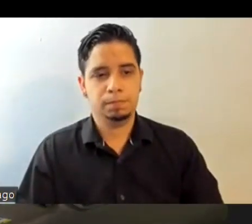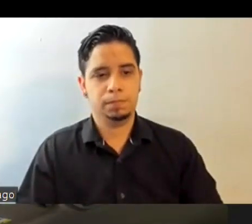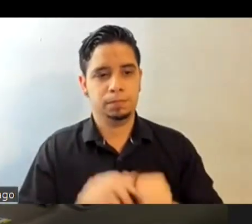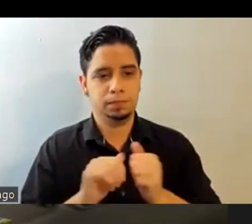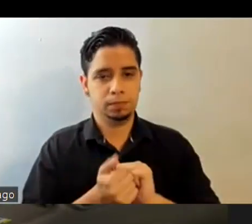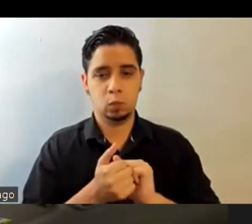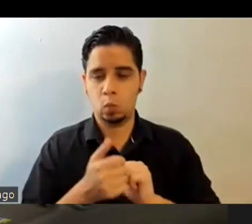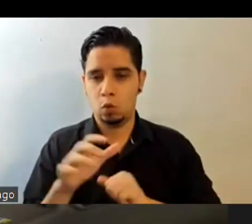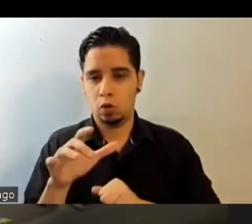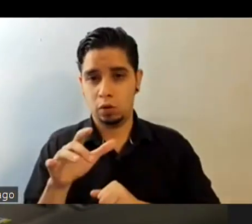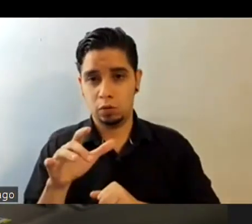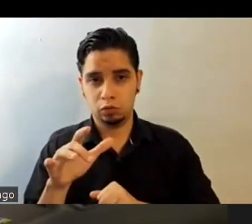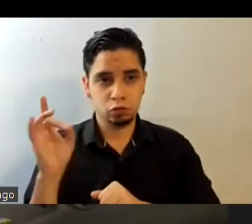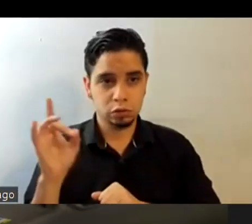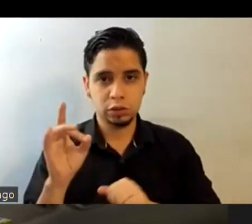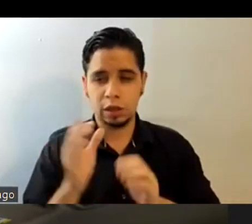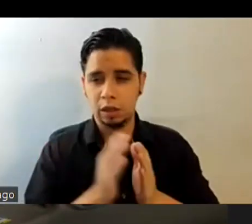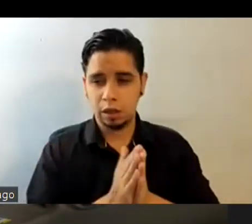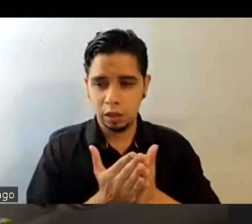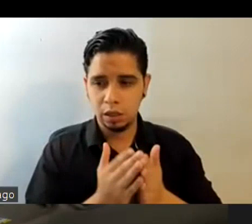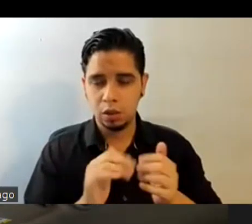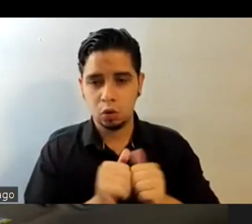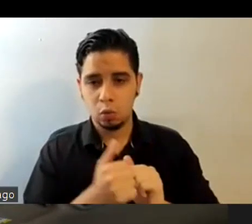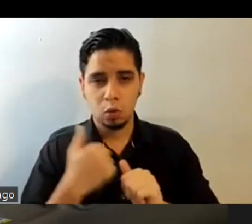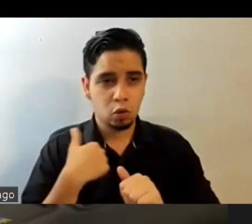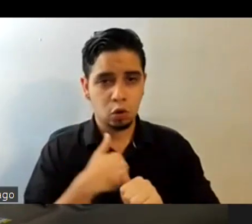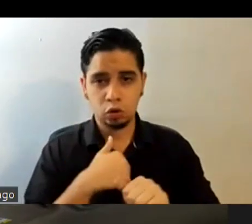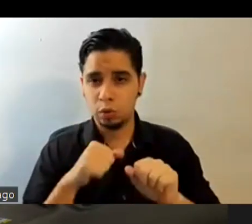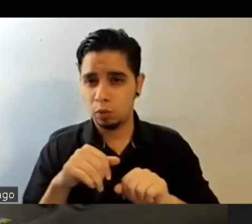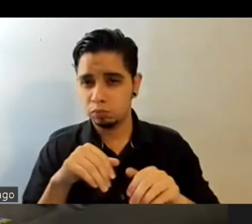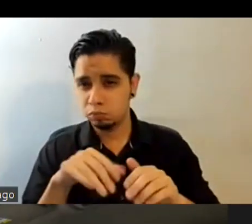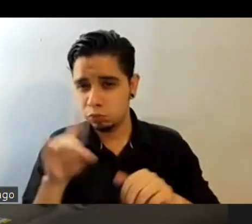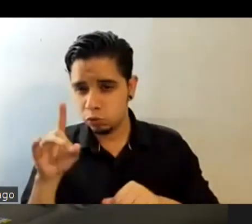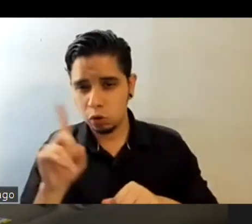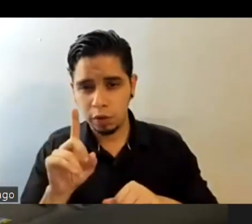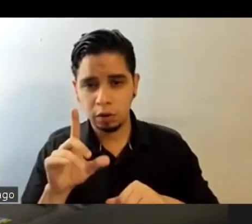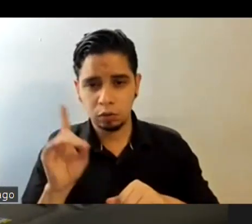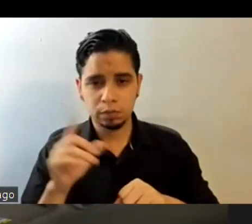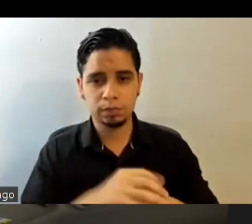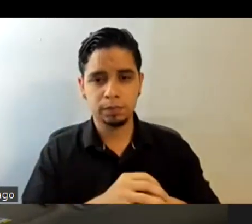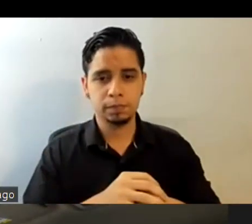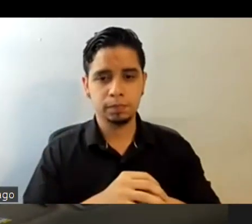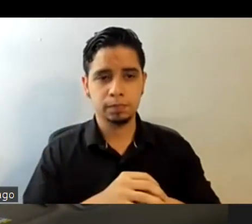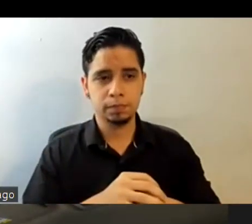se adquiere el libro? ¿Cómo podemos accesarlo? ¿Dónde se encuentra? Ajá.